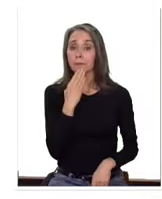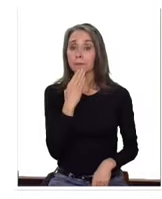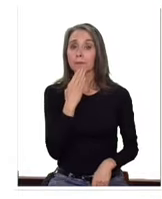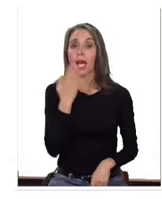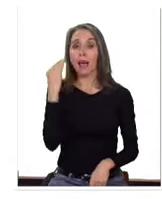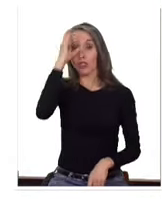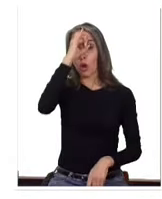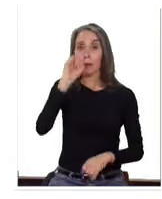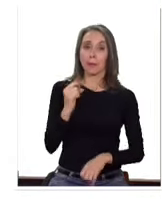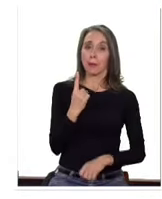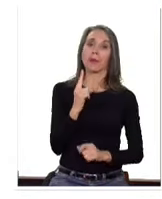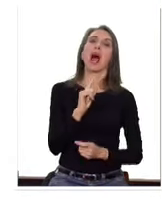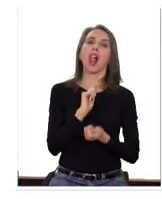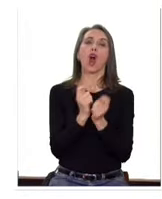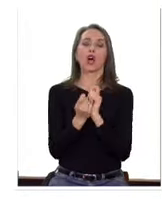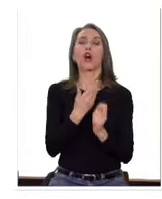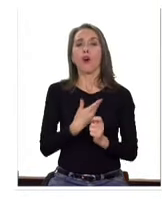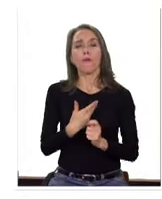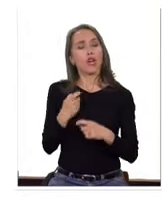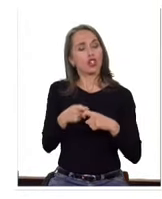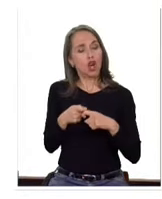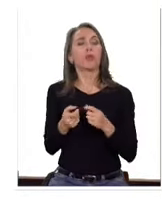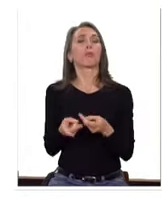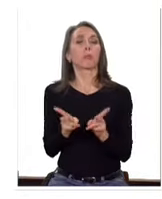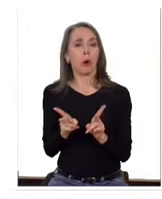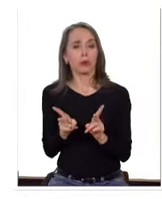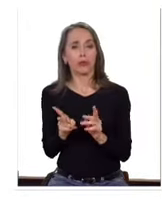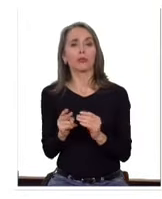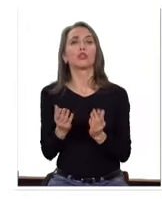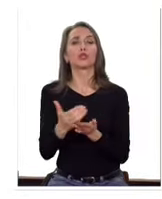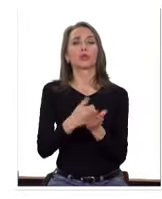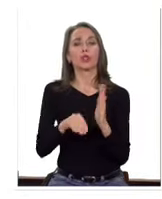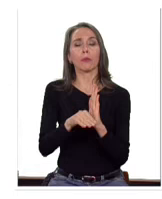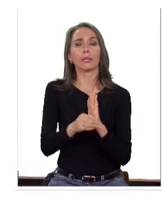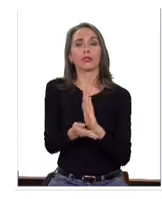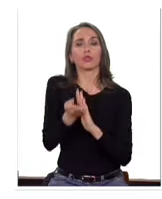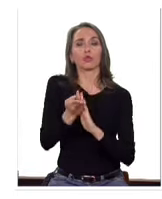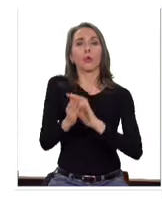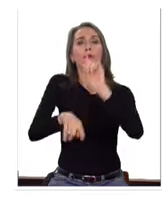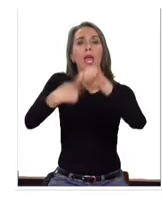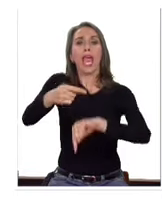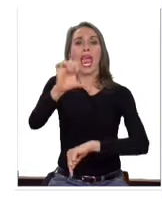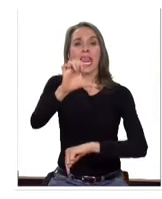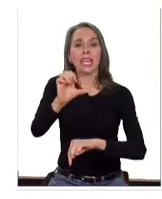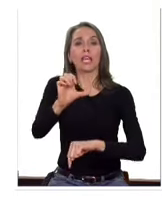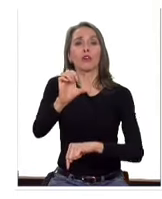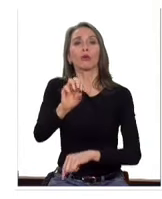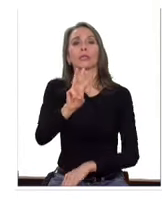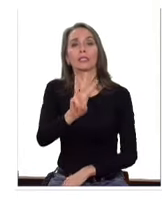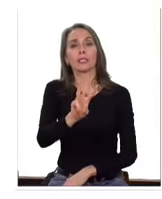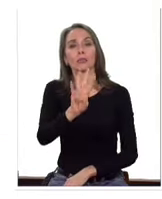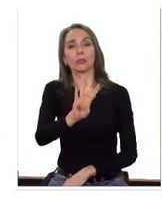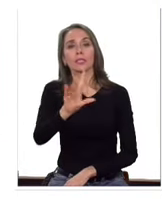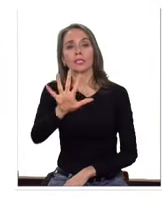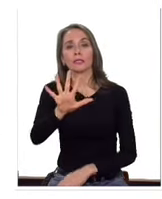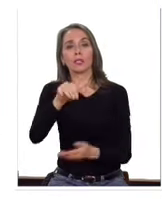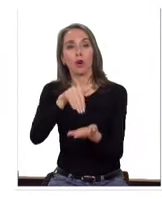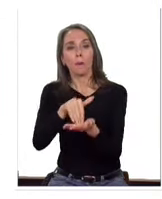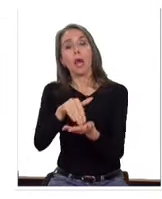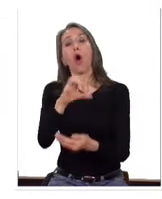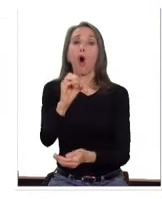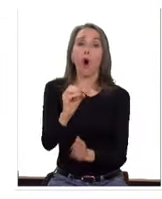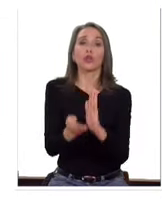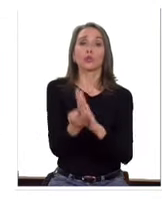postura inicial. El Ejecutivo se abrió a incorporar un aumento del salario mínimo en enero próximo a 345 mil